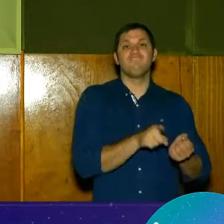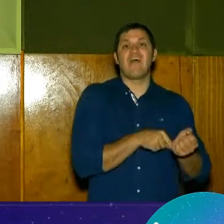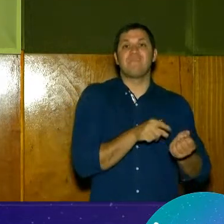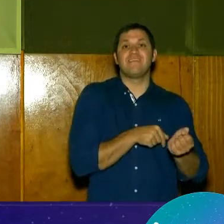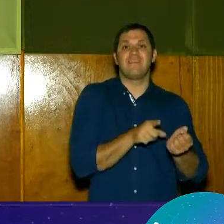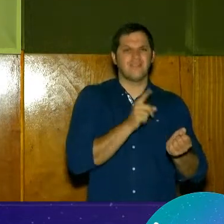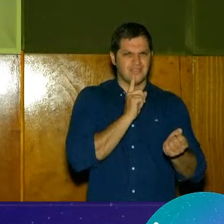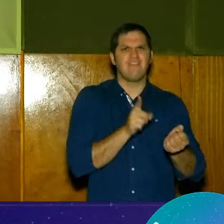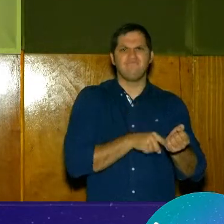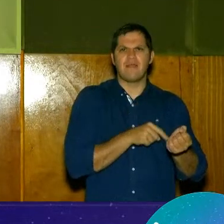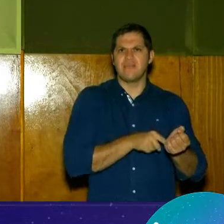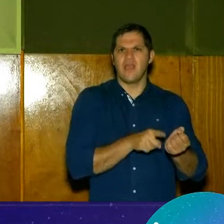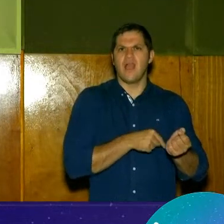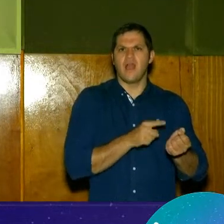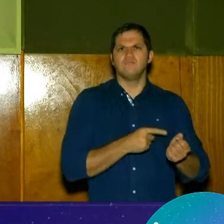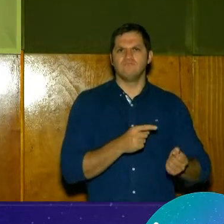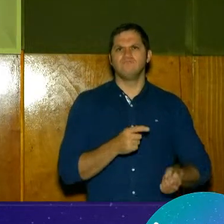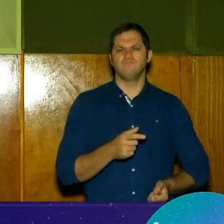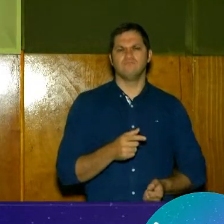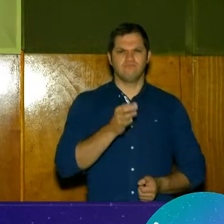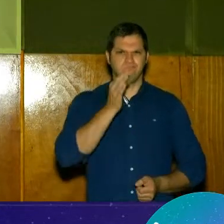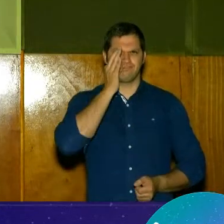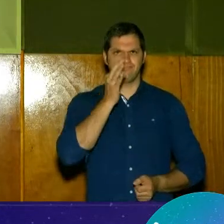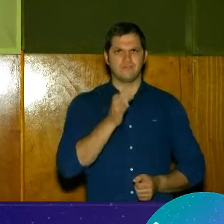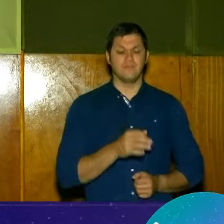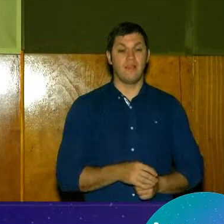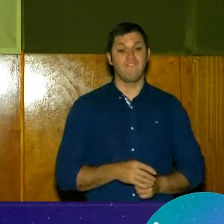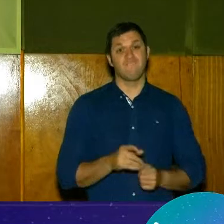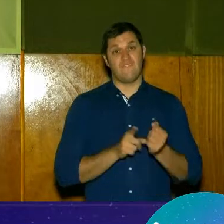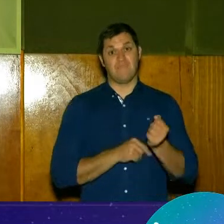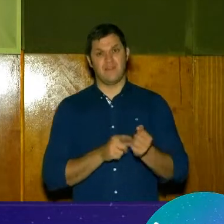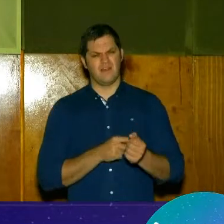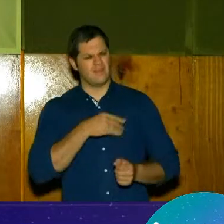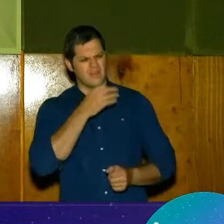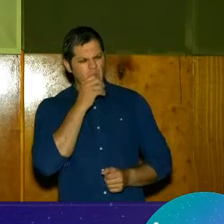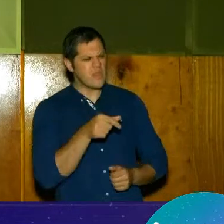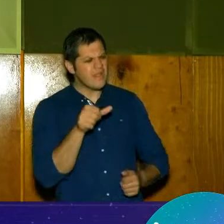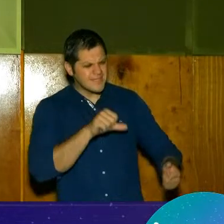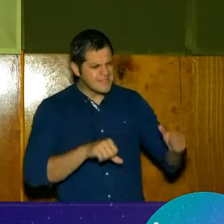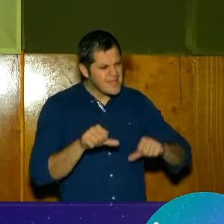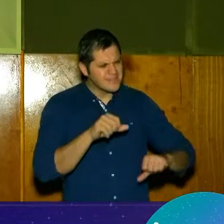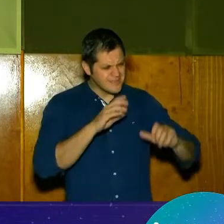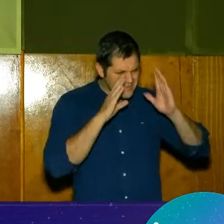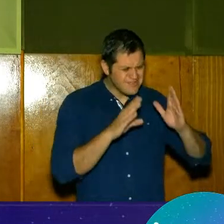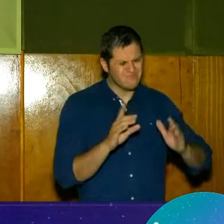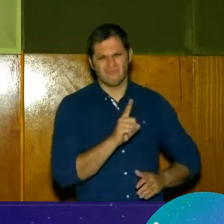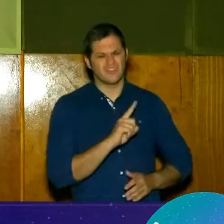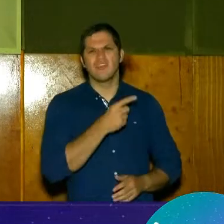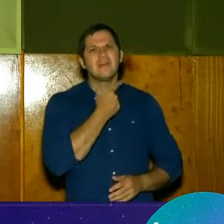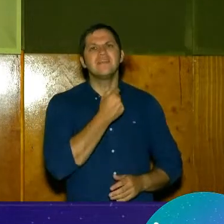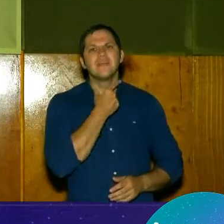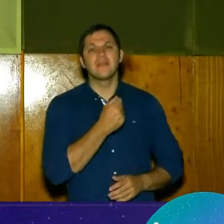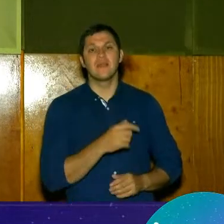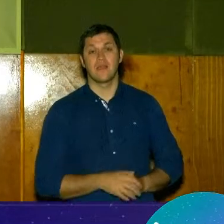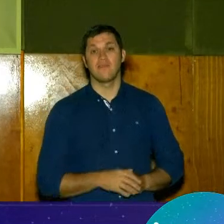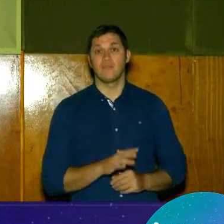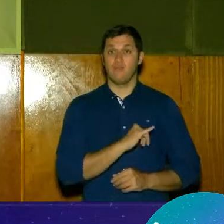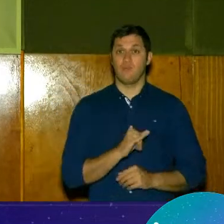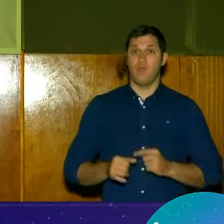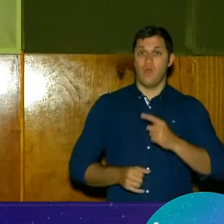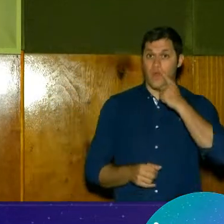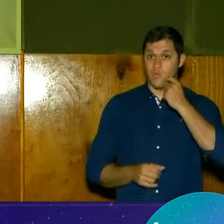pico y sofía eran de una familia acomodada su familia no quería que estudiarán ciencias ni que se